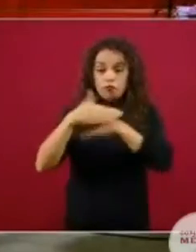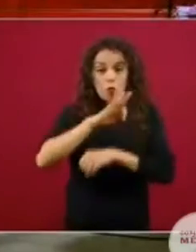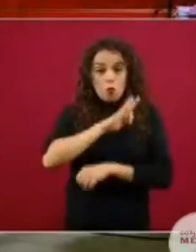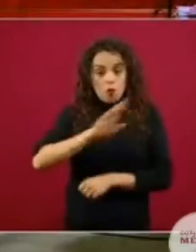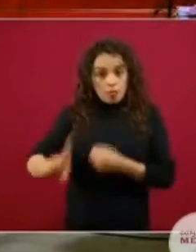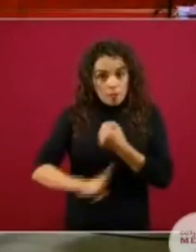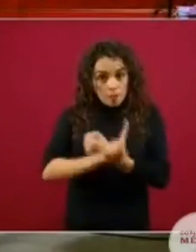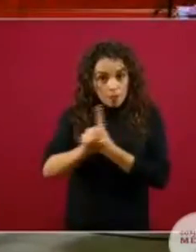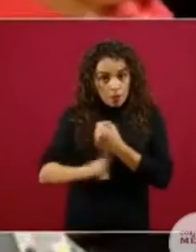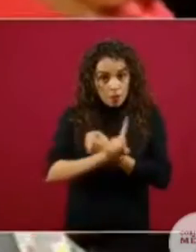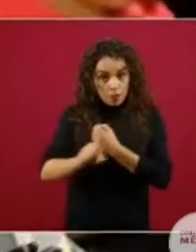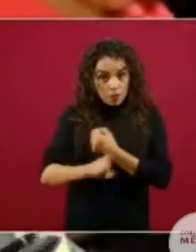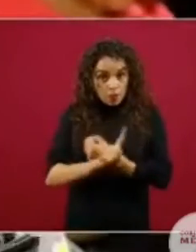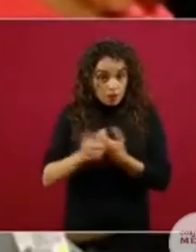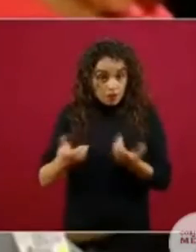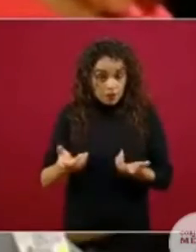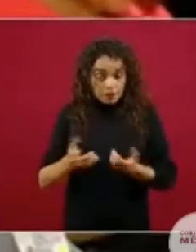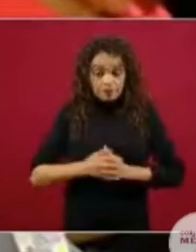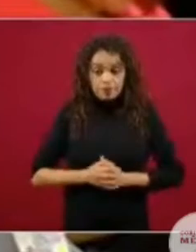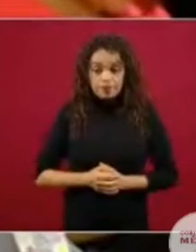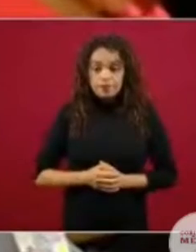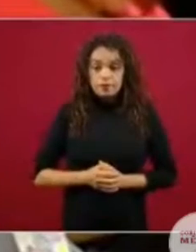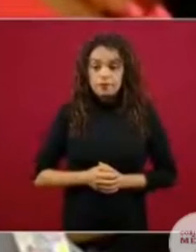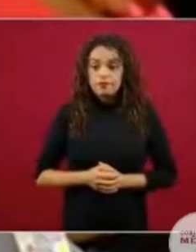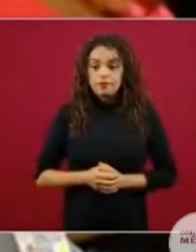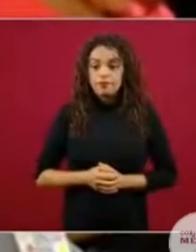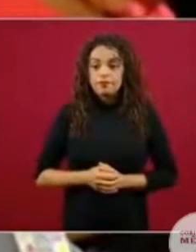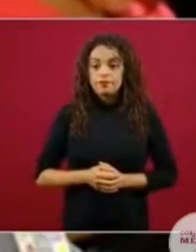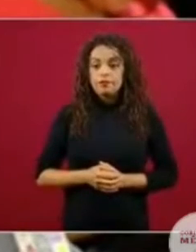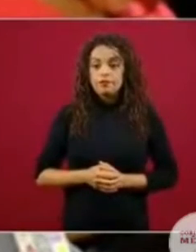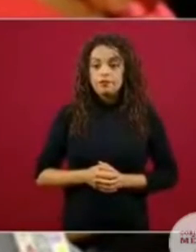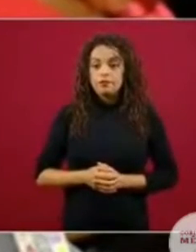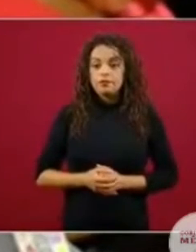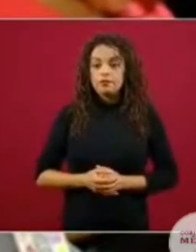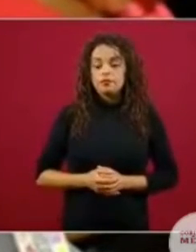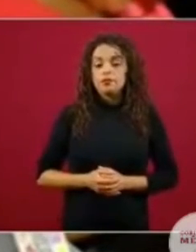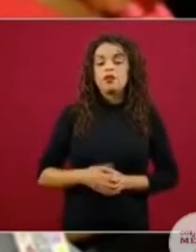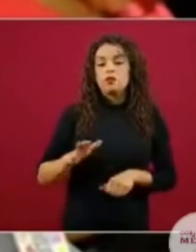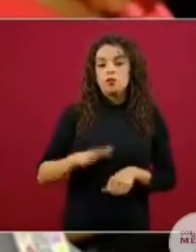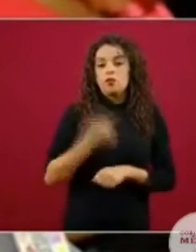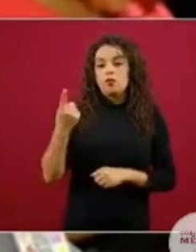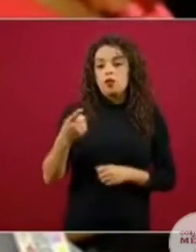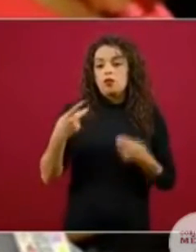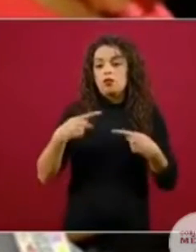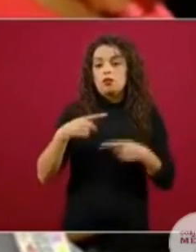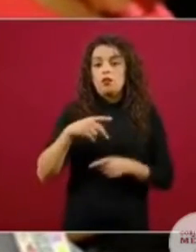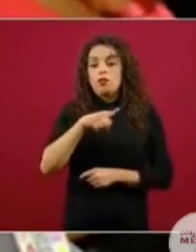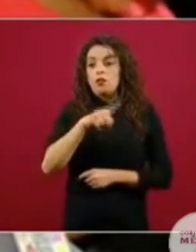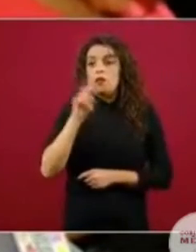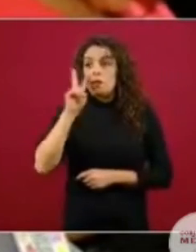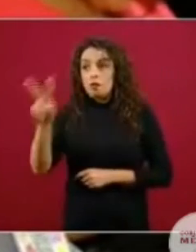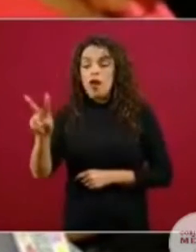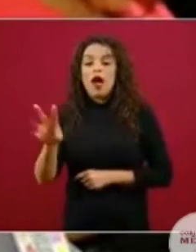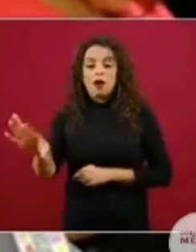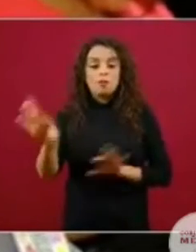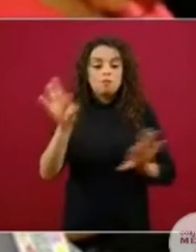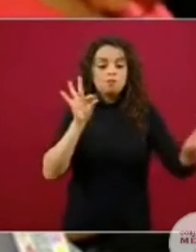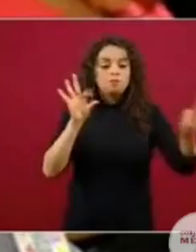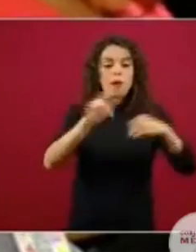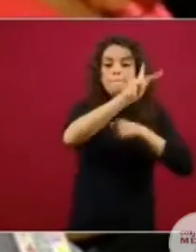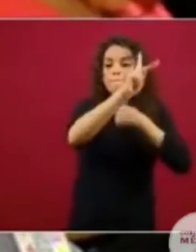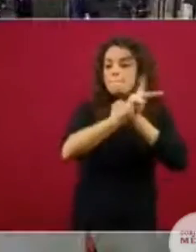y pues ahora sí que hasta un mercado selectivo de las vacunas en primera instancia cuando ya se tenga